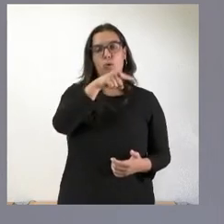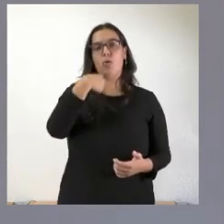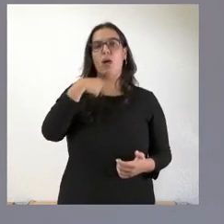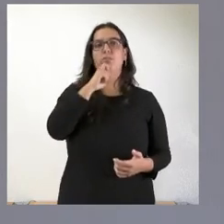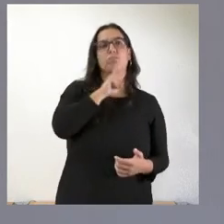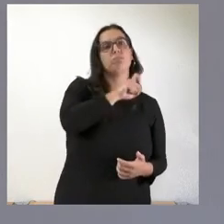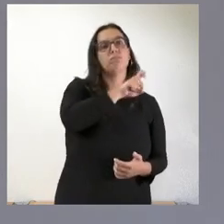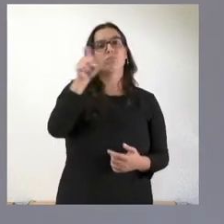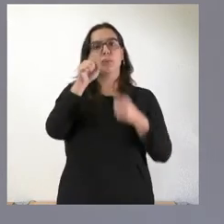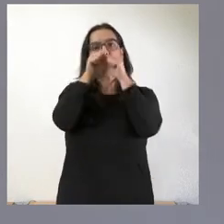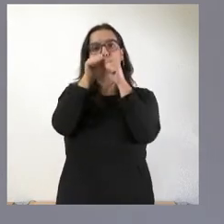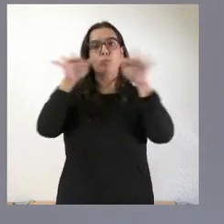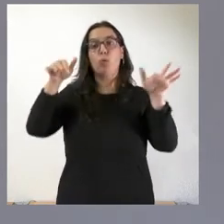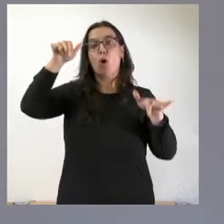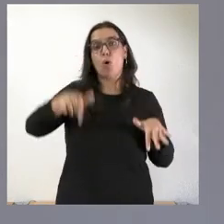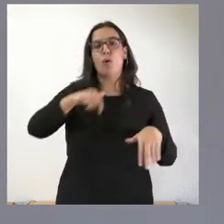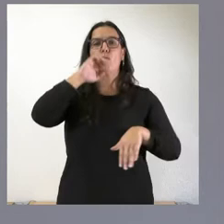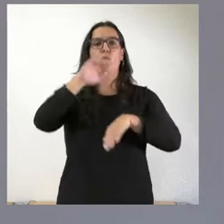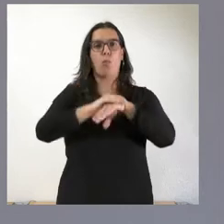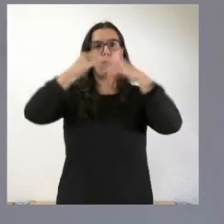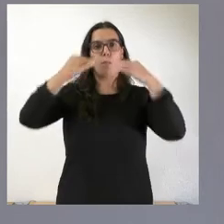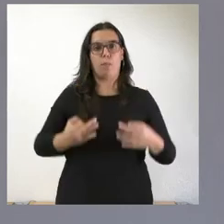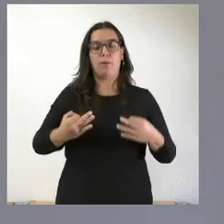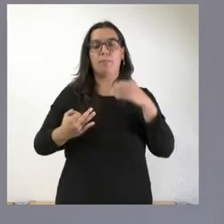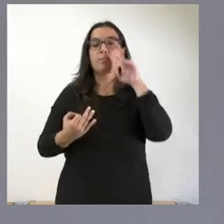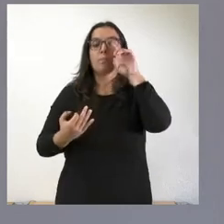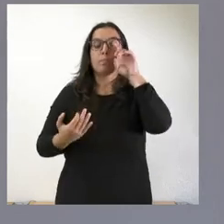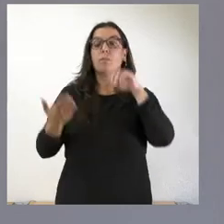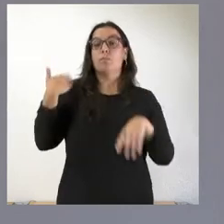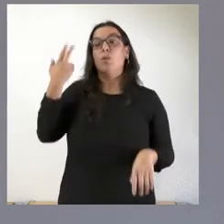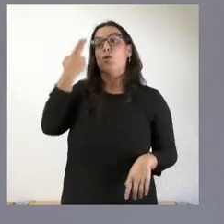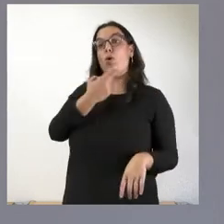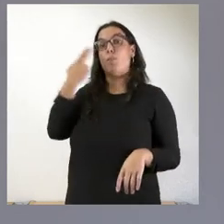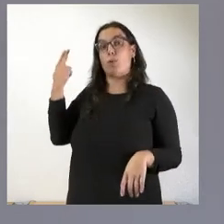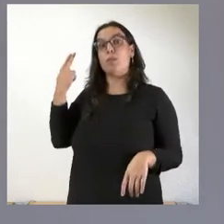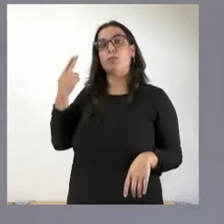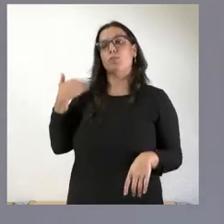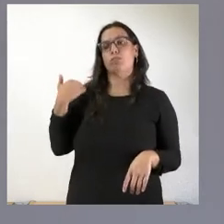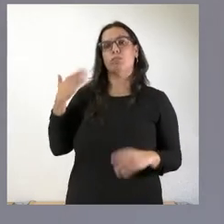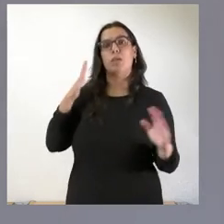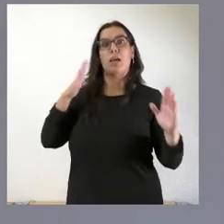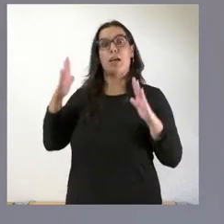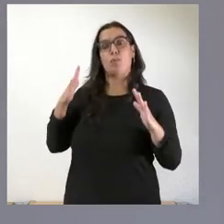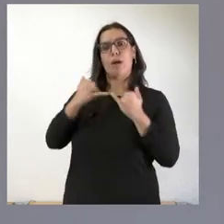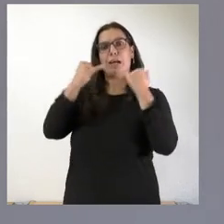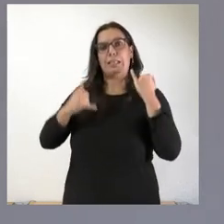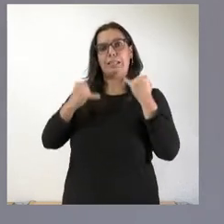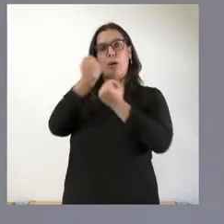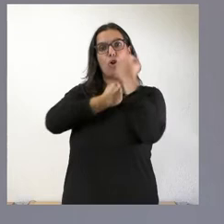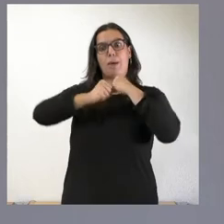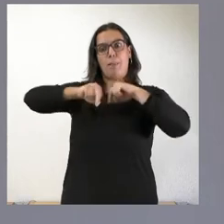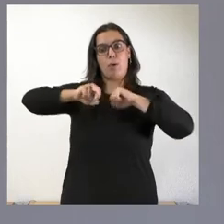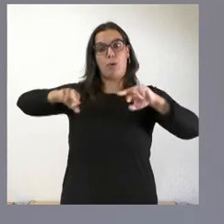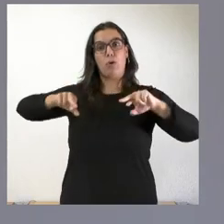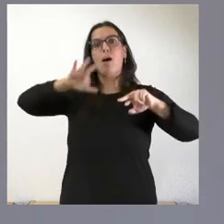de Castilla y León y que hoy se cumple. Y, por tanto, aquello que se comprometió en un momento de agravamiento de crisis económica se